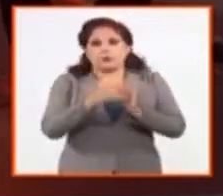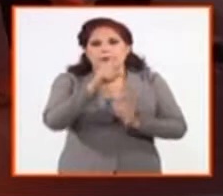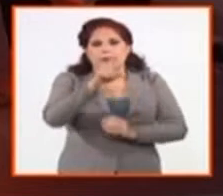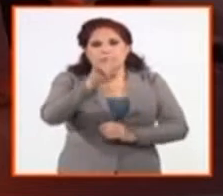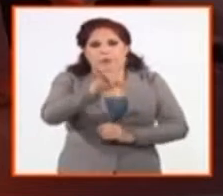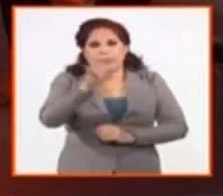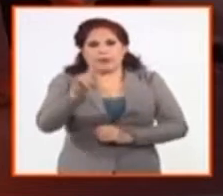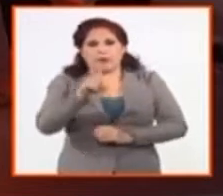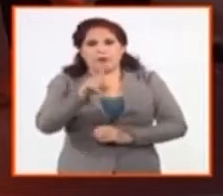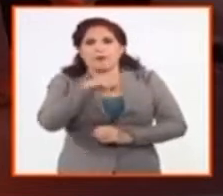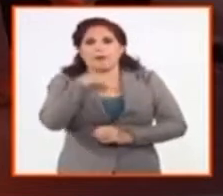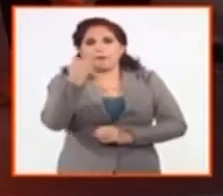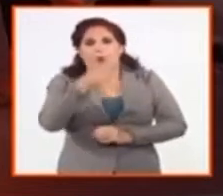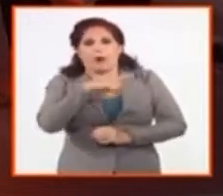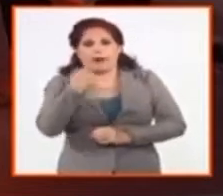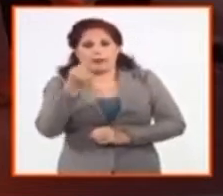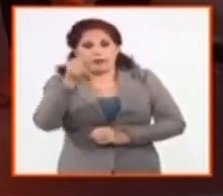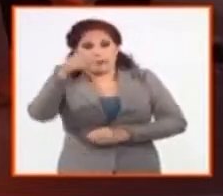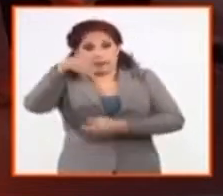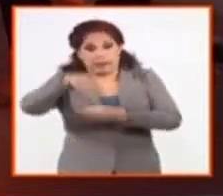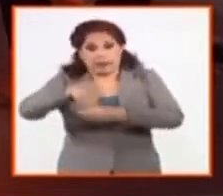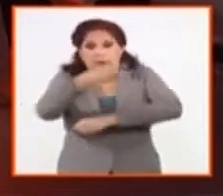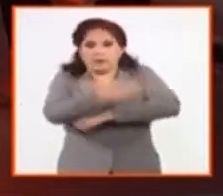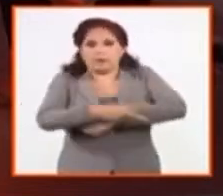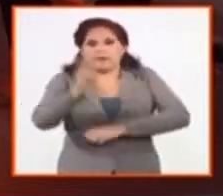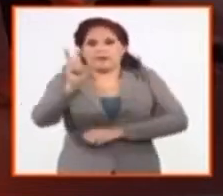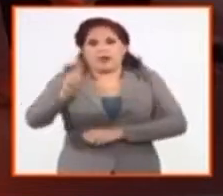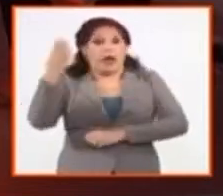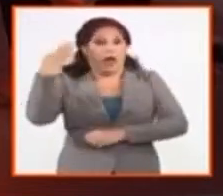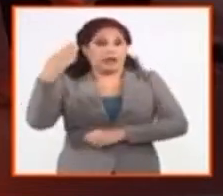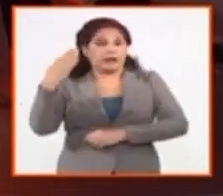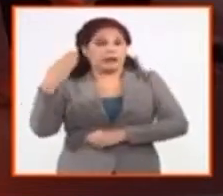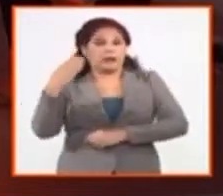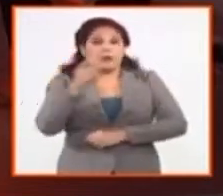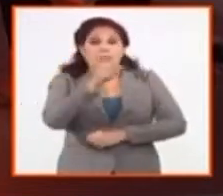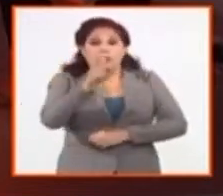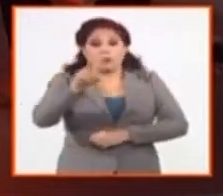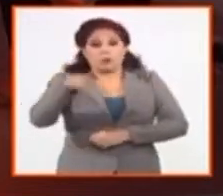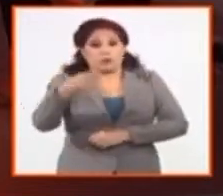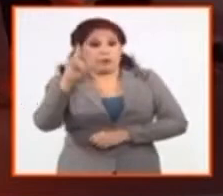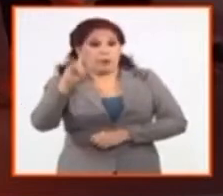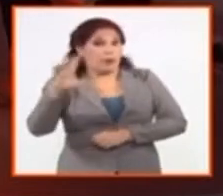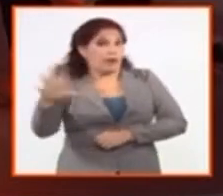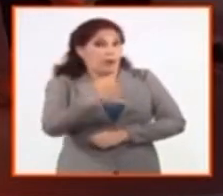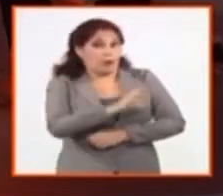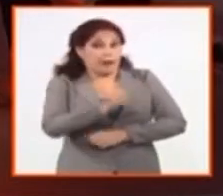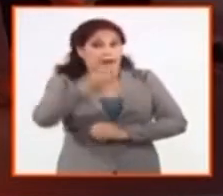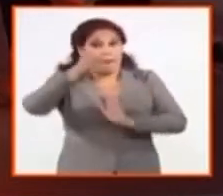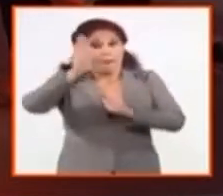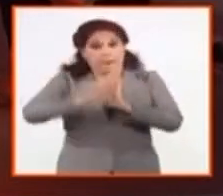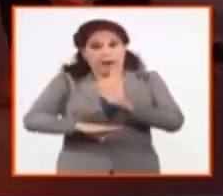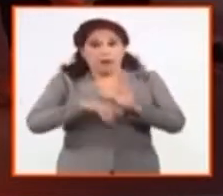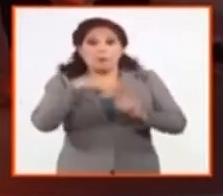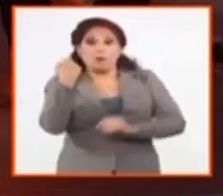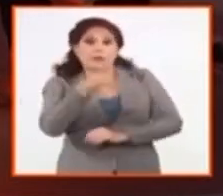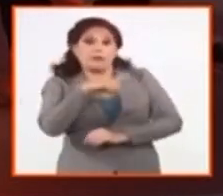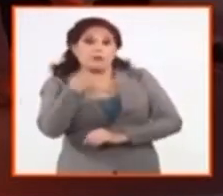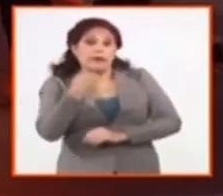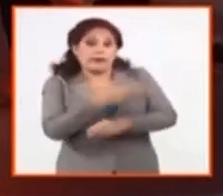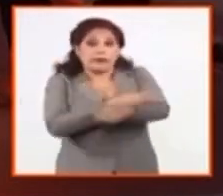58.199 bajas en Vietnam. El 12,9 de todas las bajas mortales sufridas en toda su historia